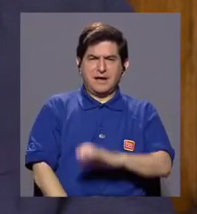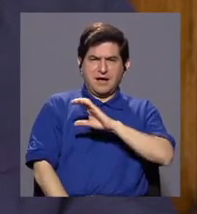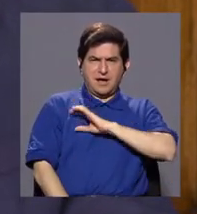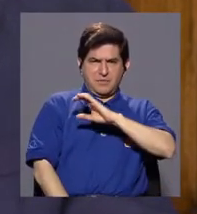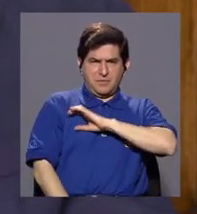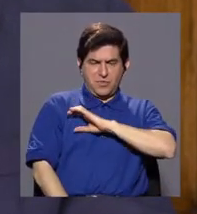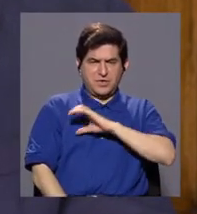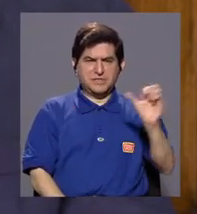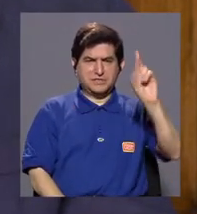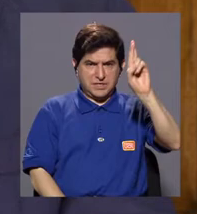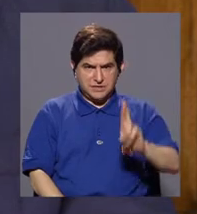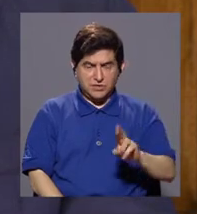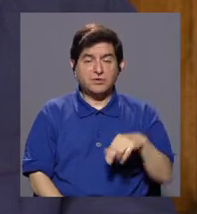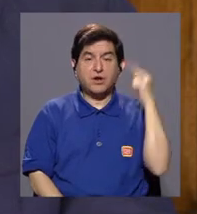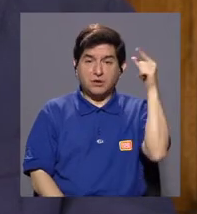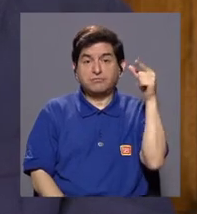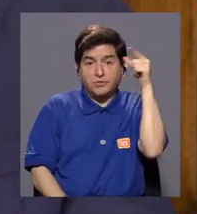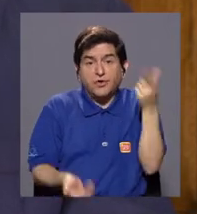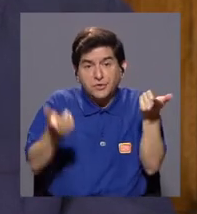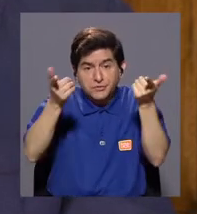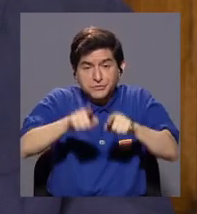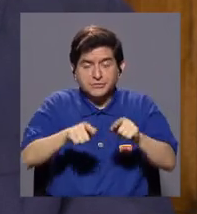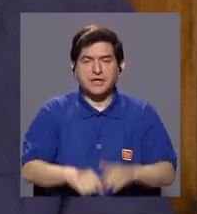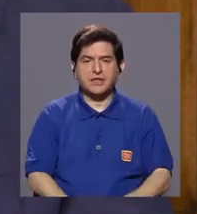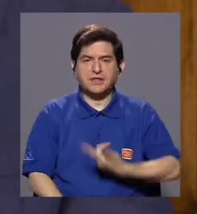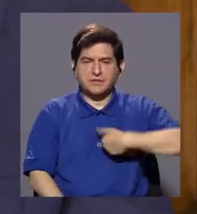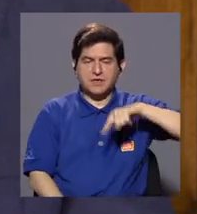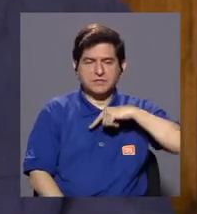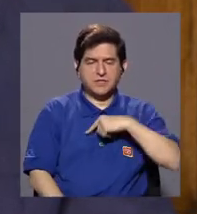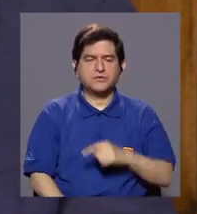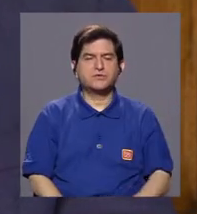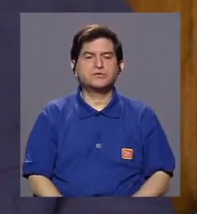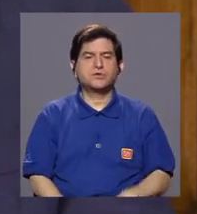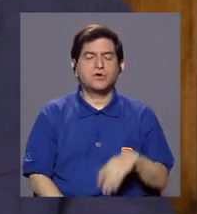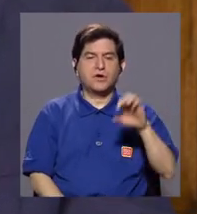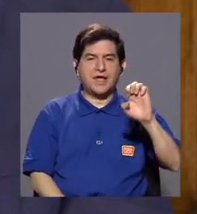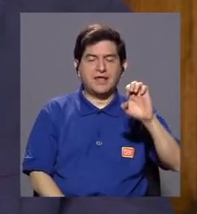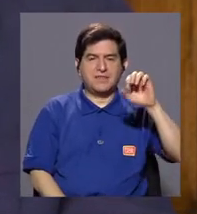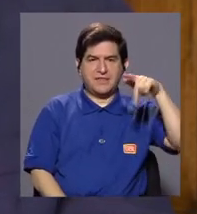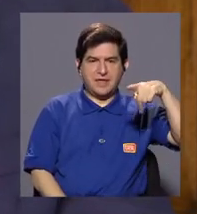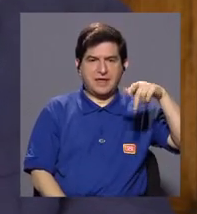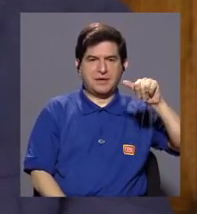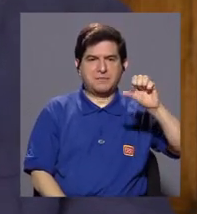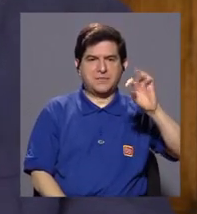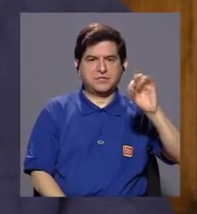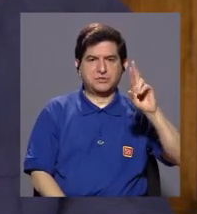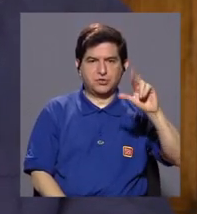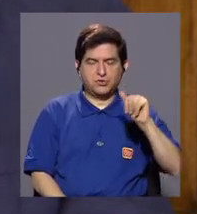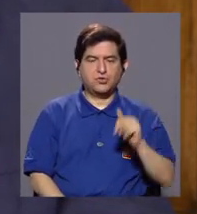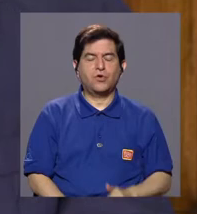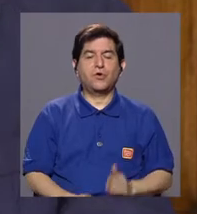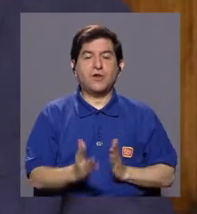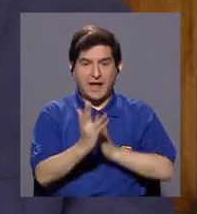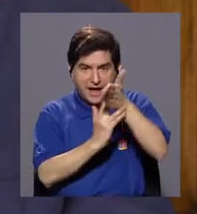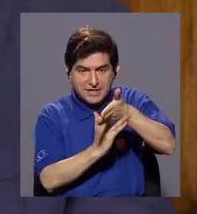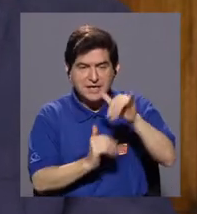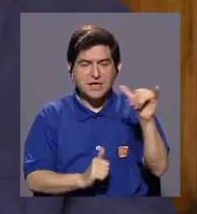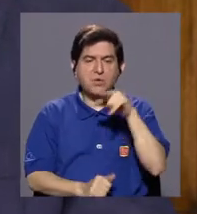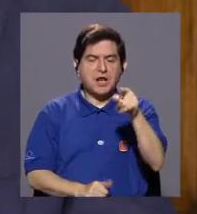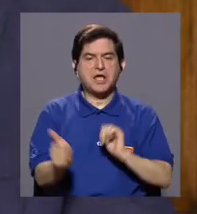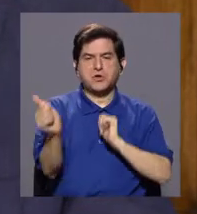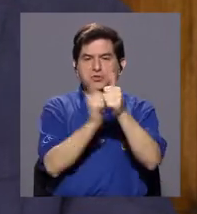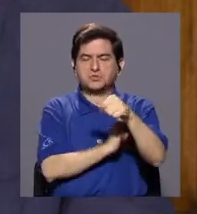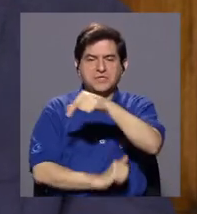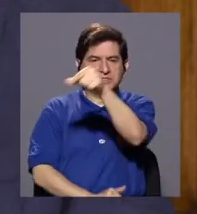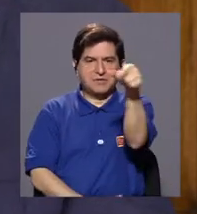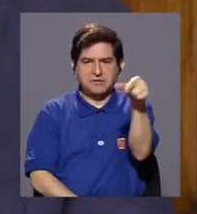guardias civiles costarricenses. Era lógico. Si nosotros incursionábamos con Edén Pastor en territorio nicaragüense, ellos también iban a atravesar